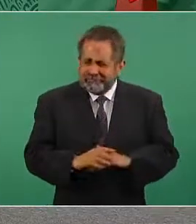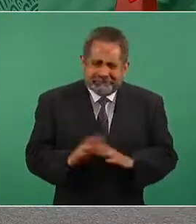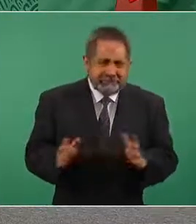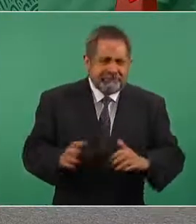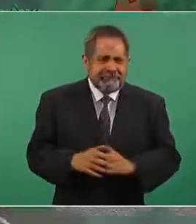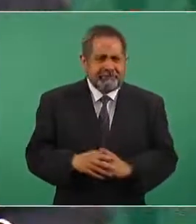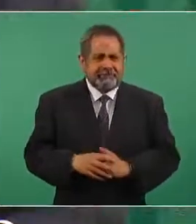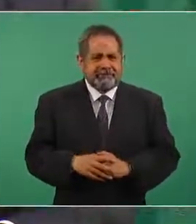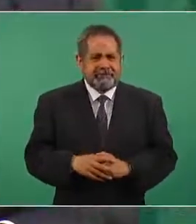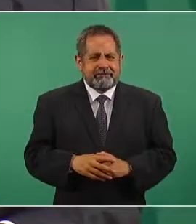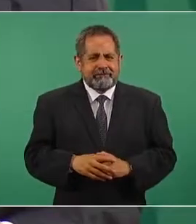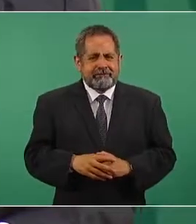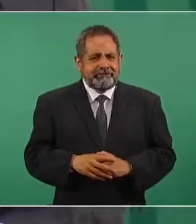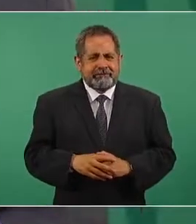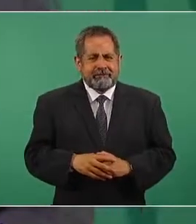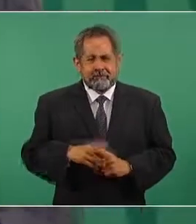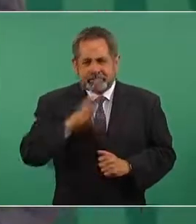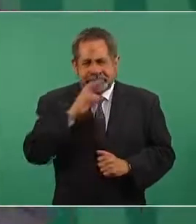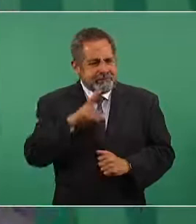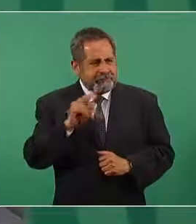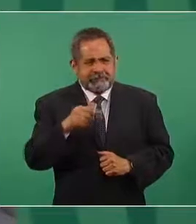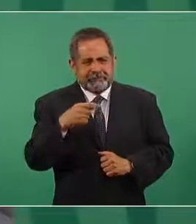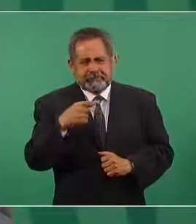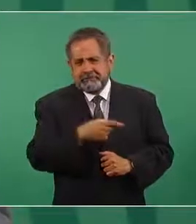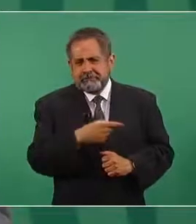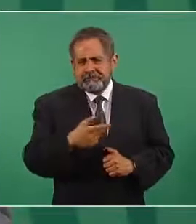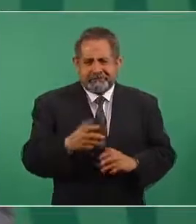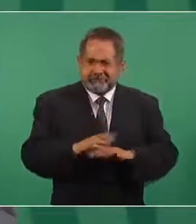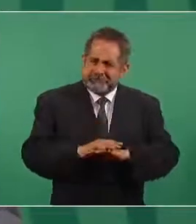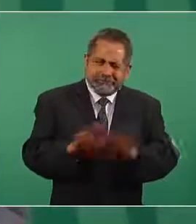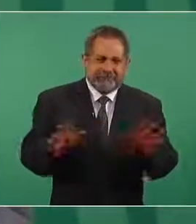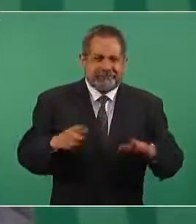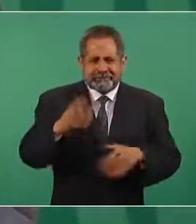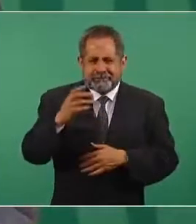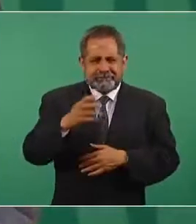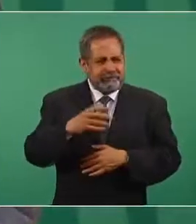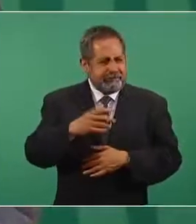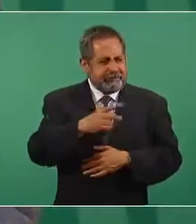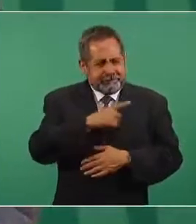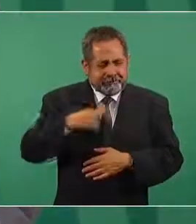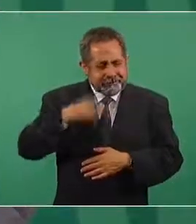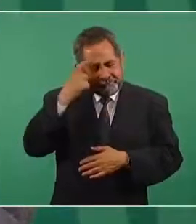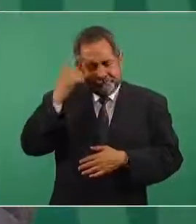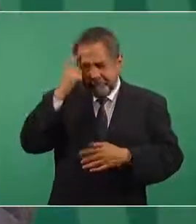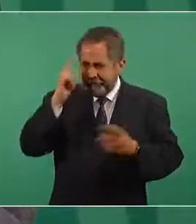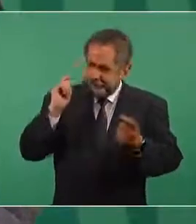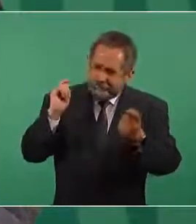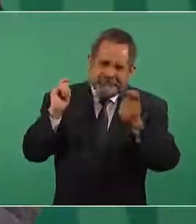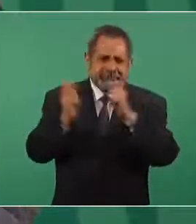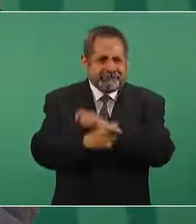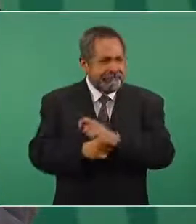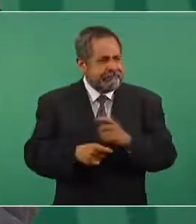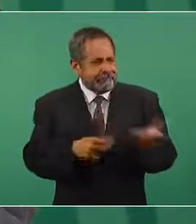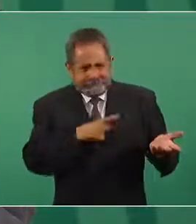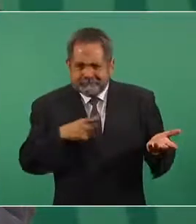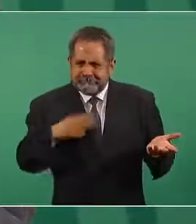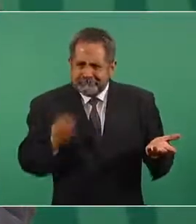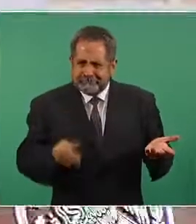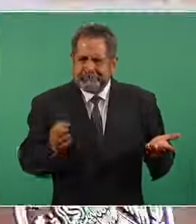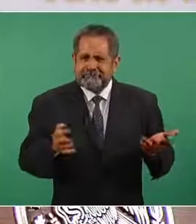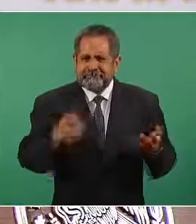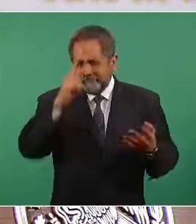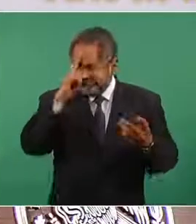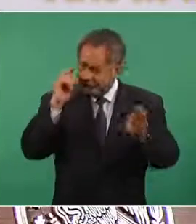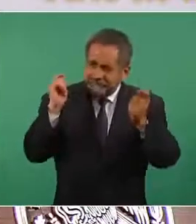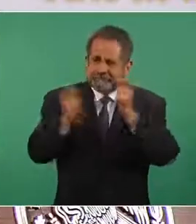aceptar de que es importante el cambio y ayudar a que transformemos